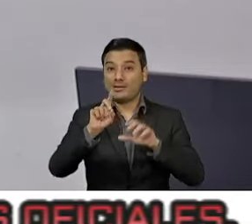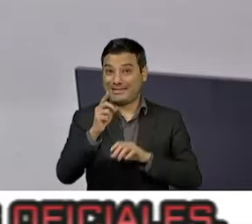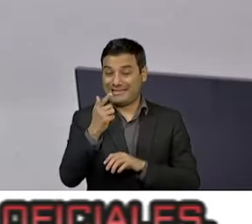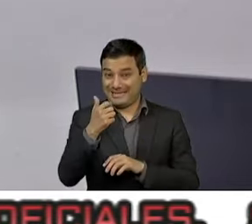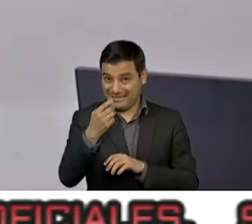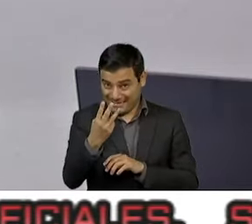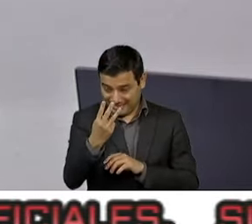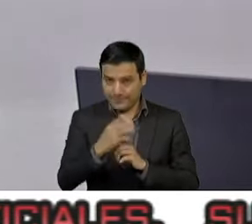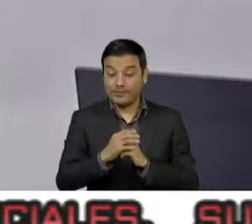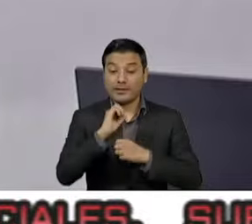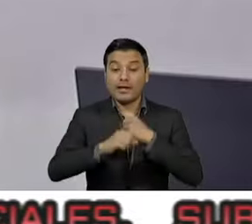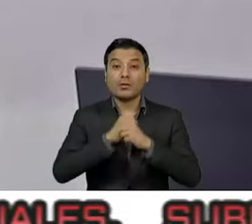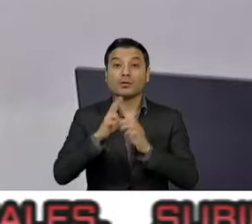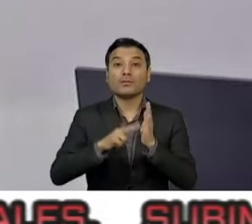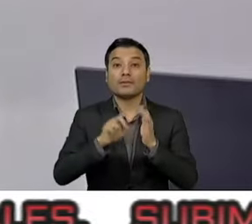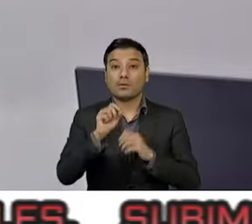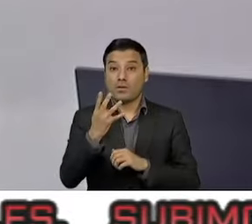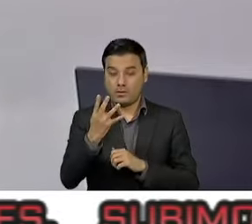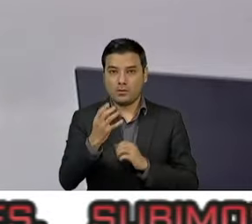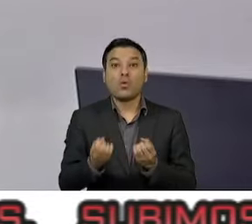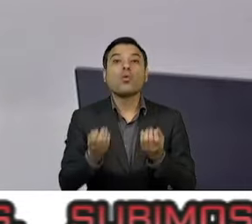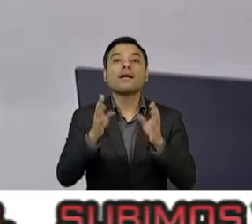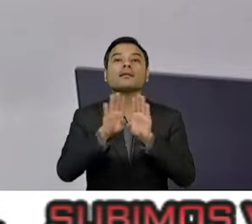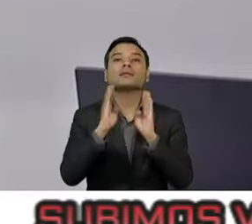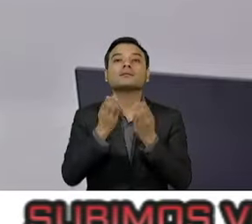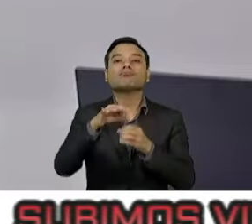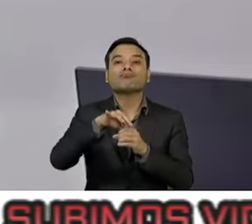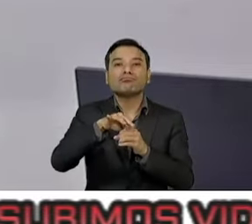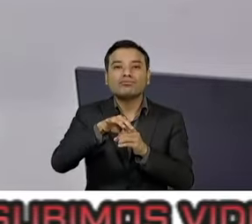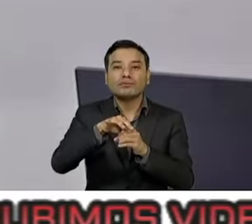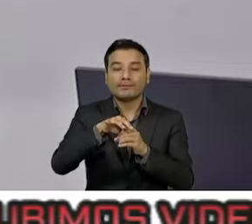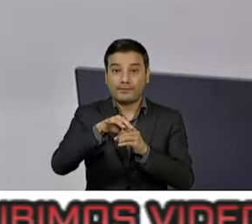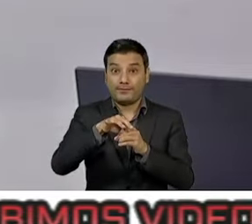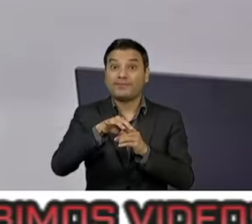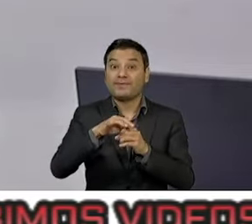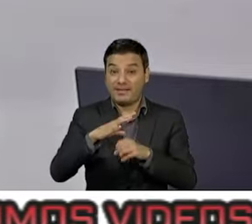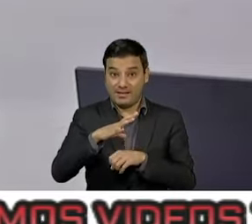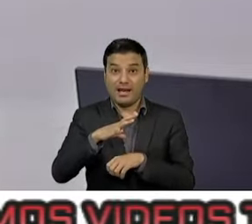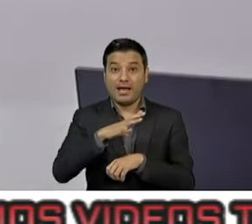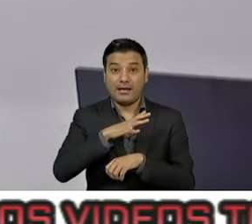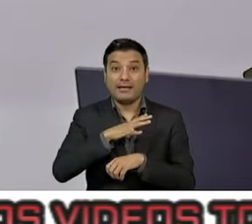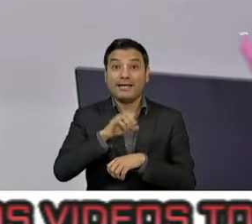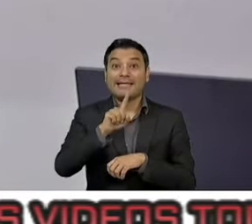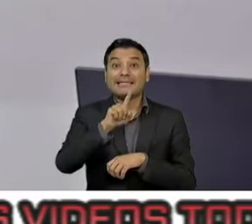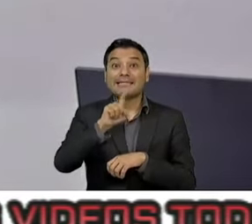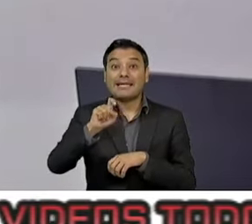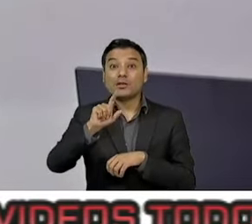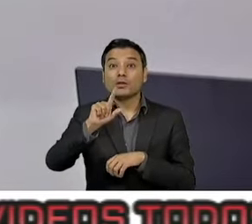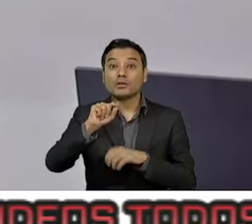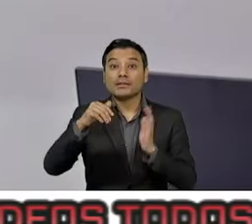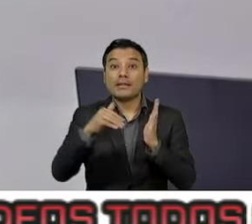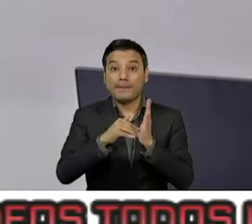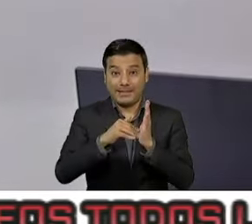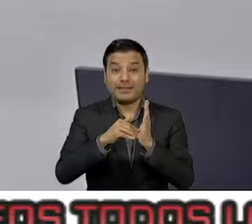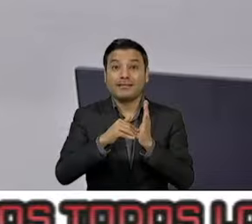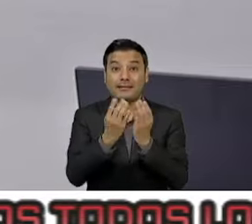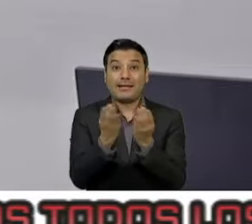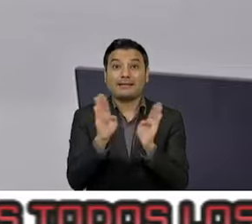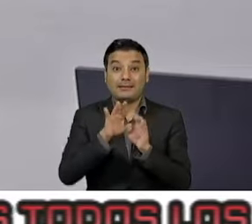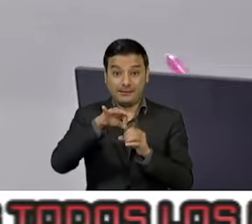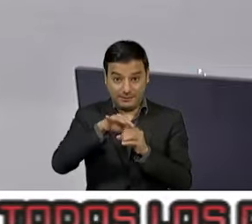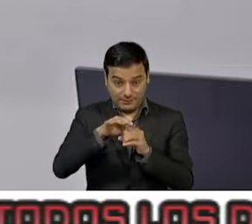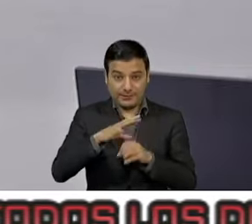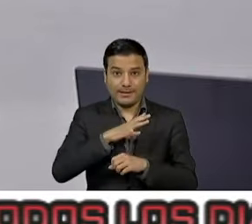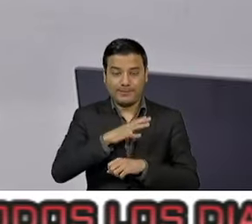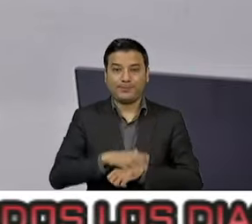148.833 y para este año, 2024, se tiene considerado que funcionen más de 170.000 casillas electorales.